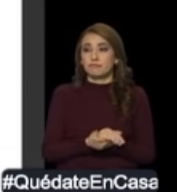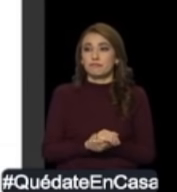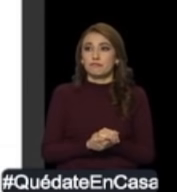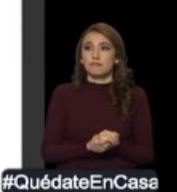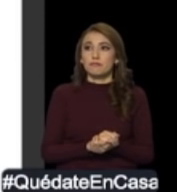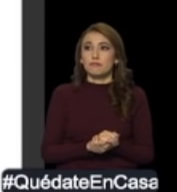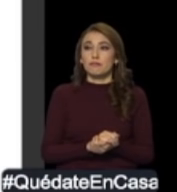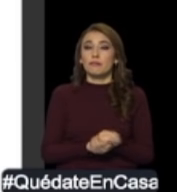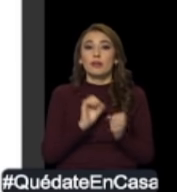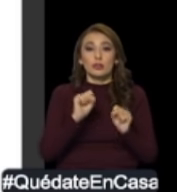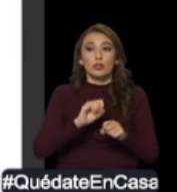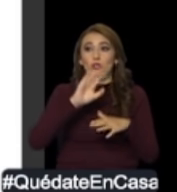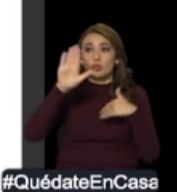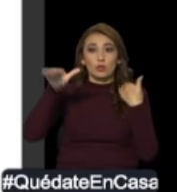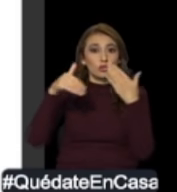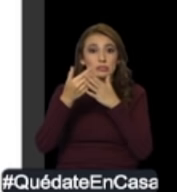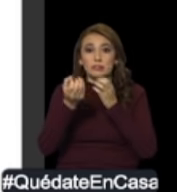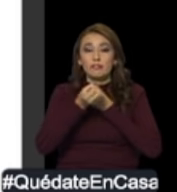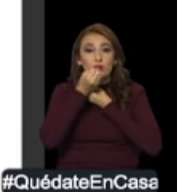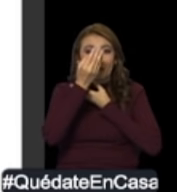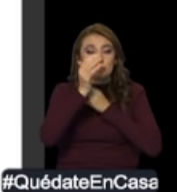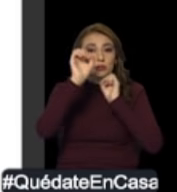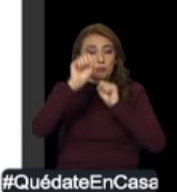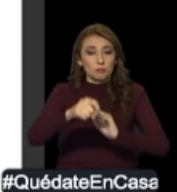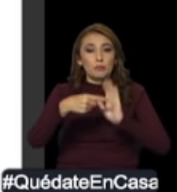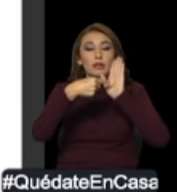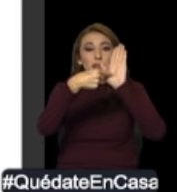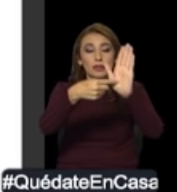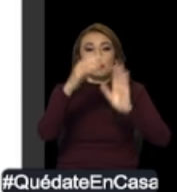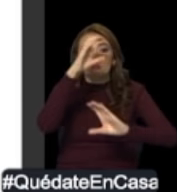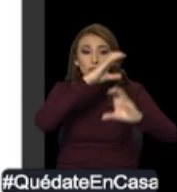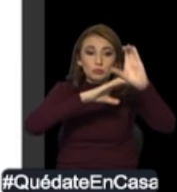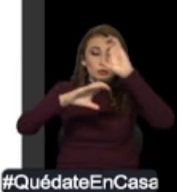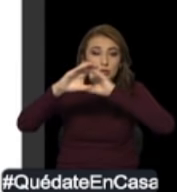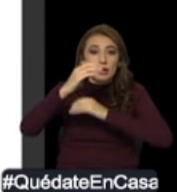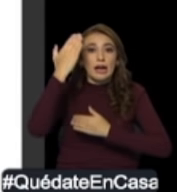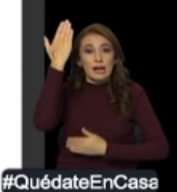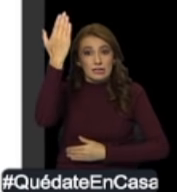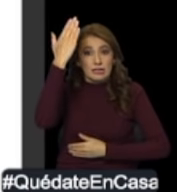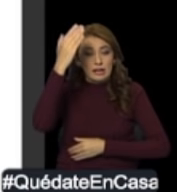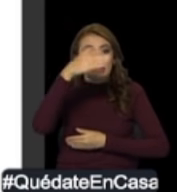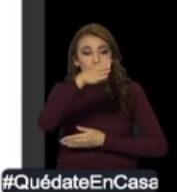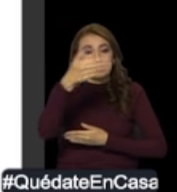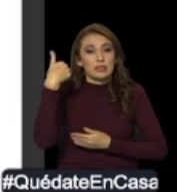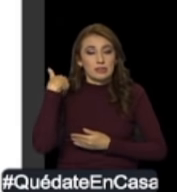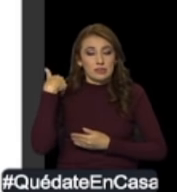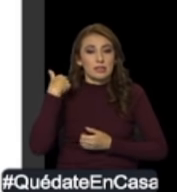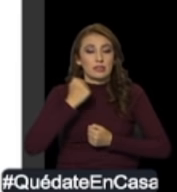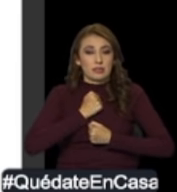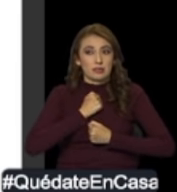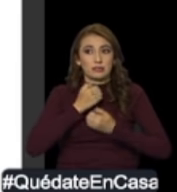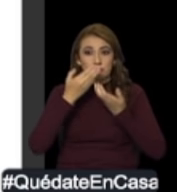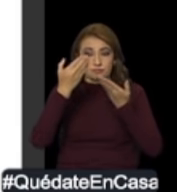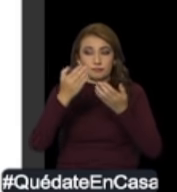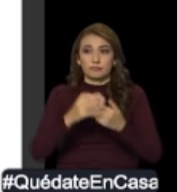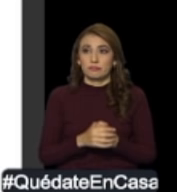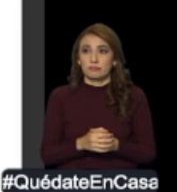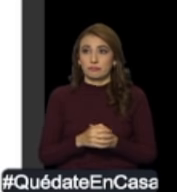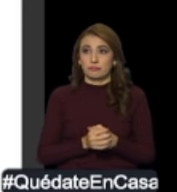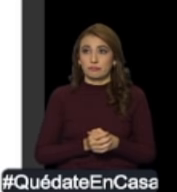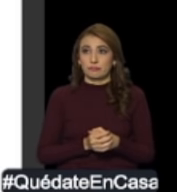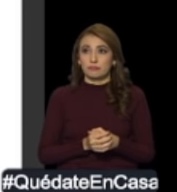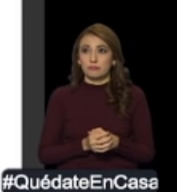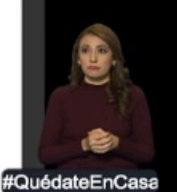a estar disponible para todos y cada uno de los alcaldes de manera semanal. En esta segunda,